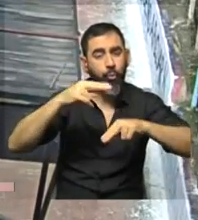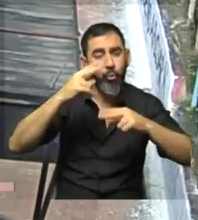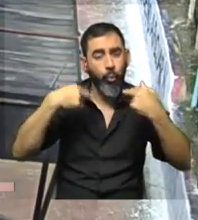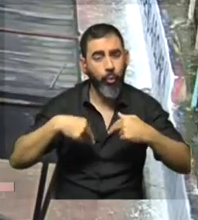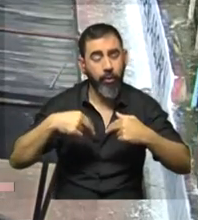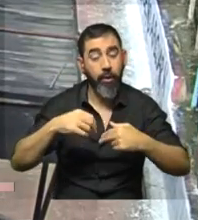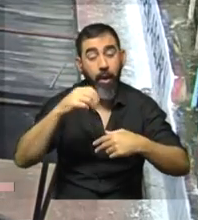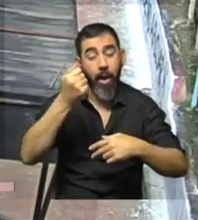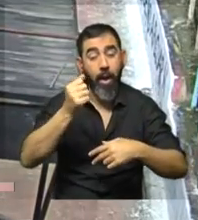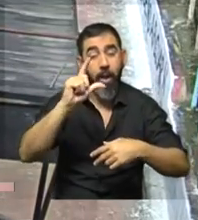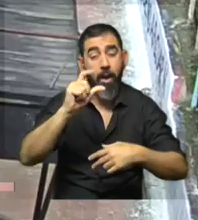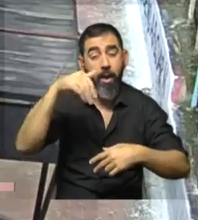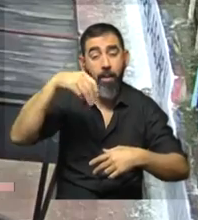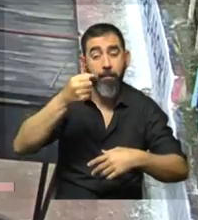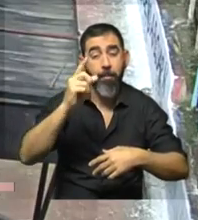magro pintando.